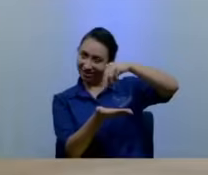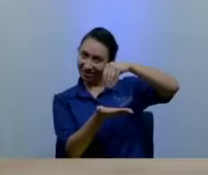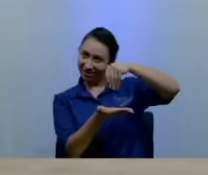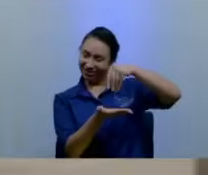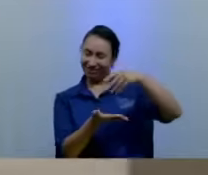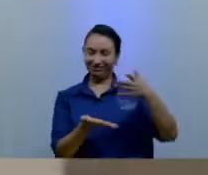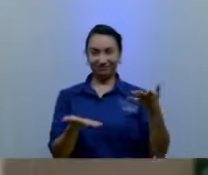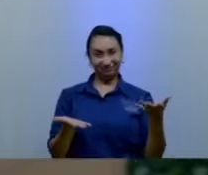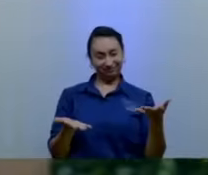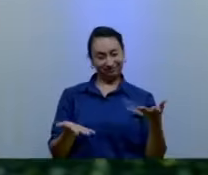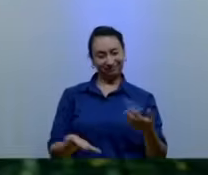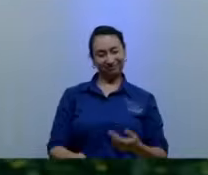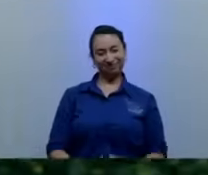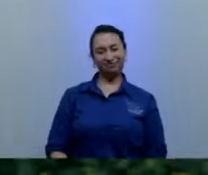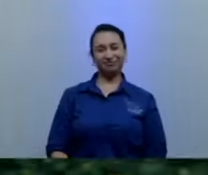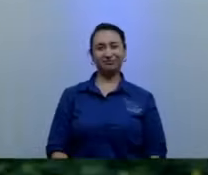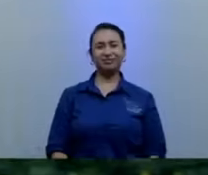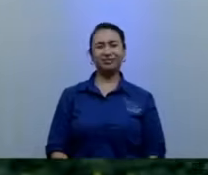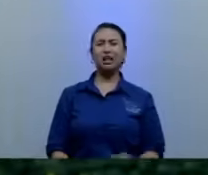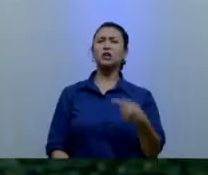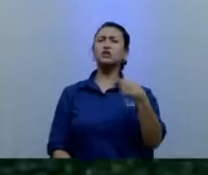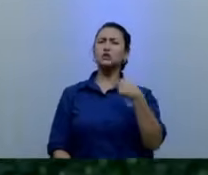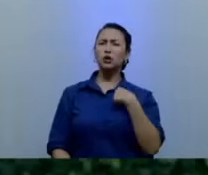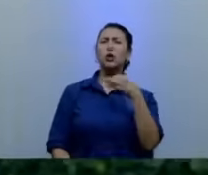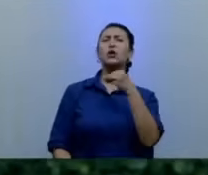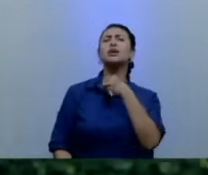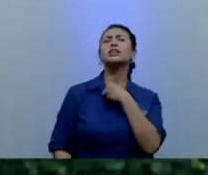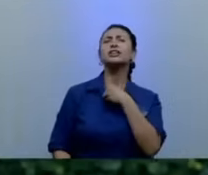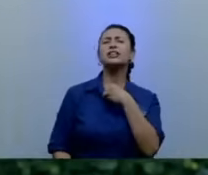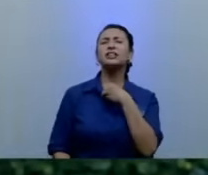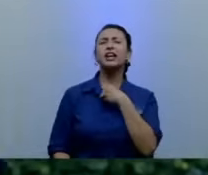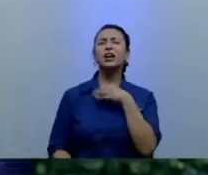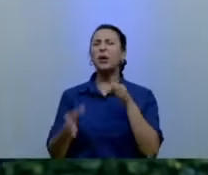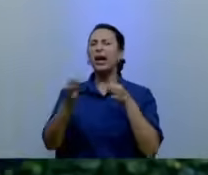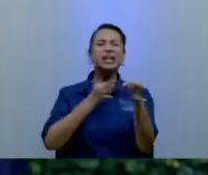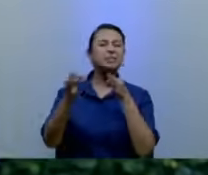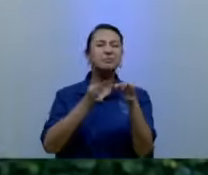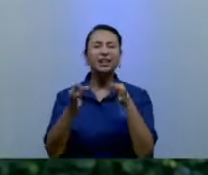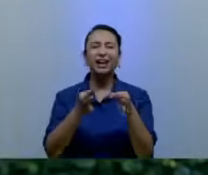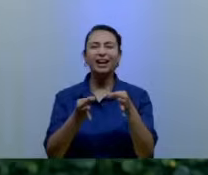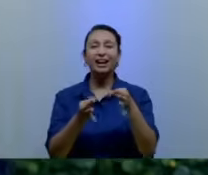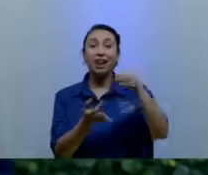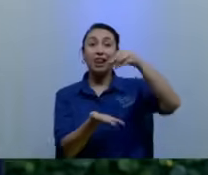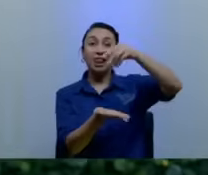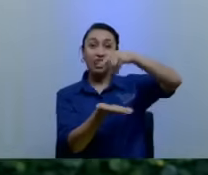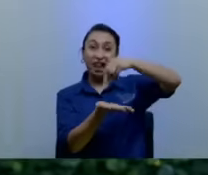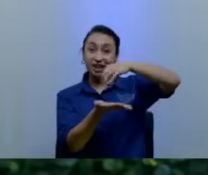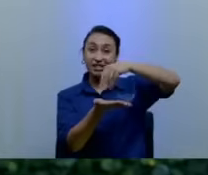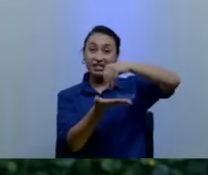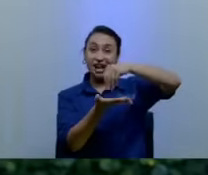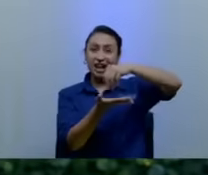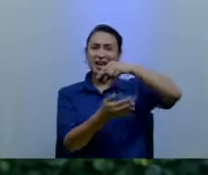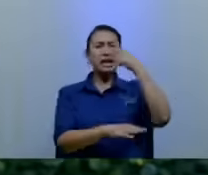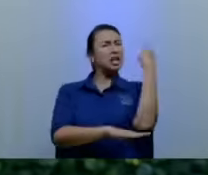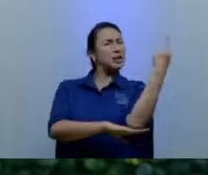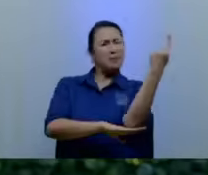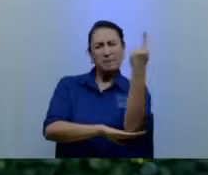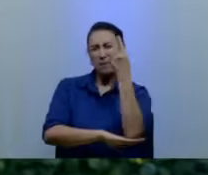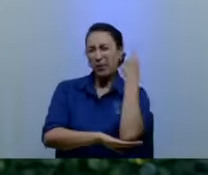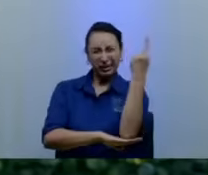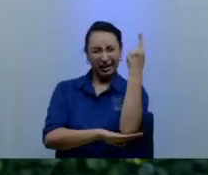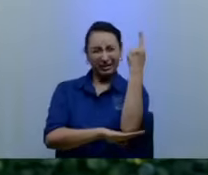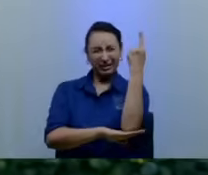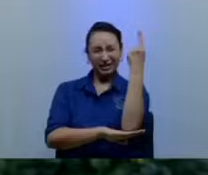Pero entonces lo que yo le quiero llevar es, ¿era valiosa la sal, sí o no? Entonces cuando